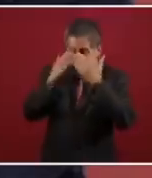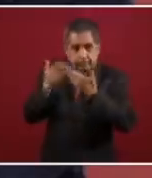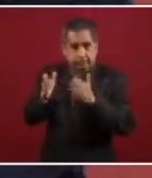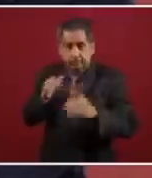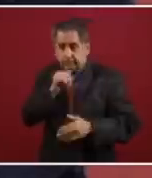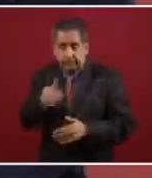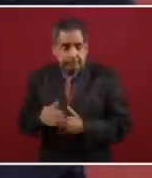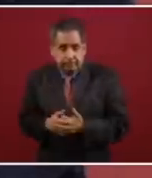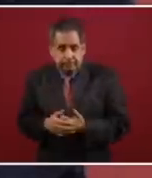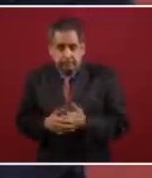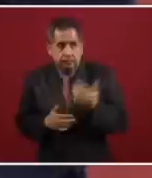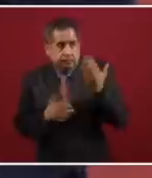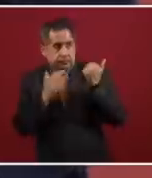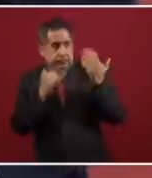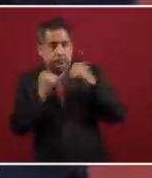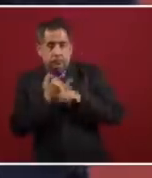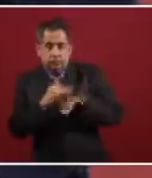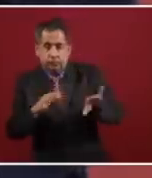no tienen